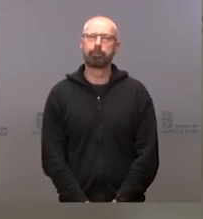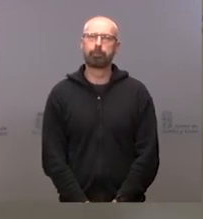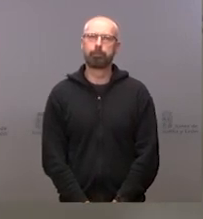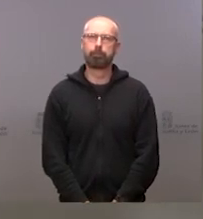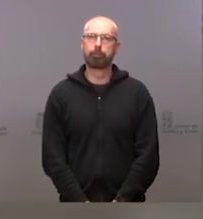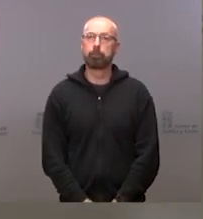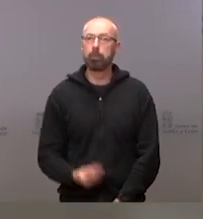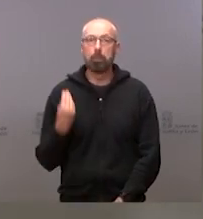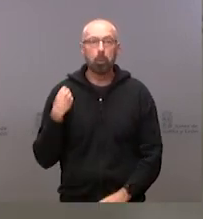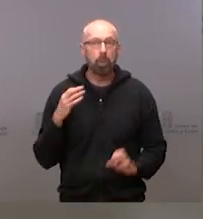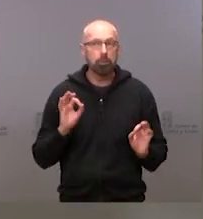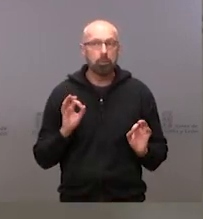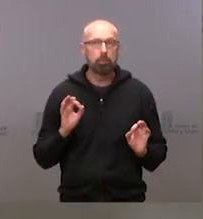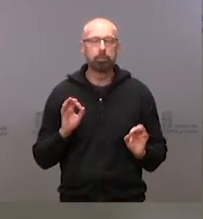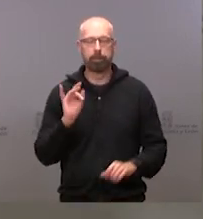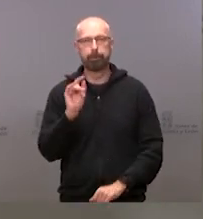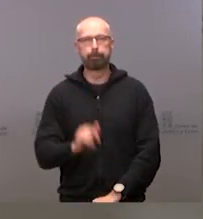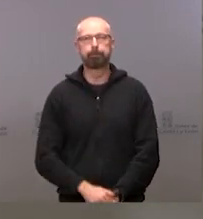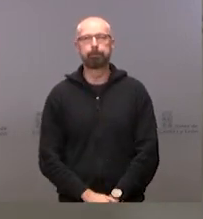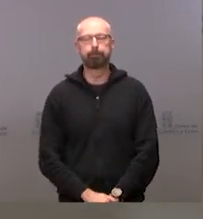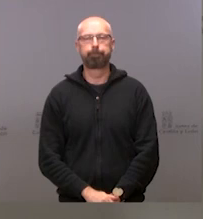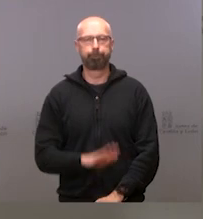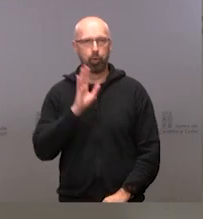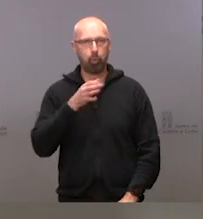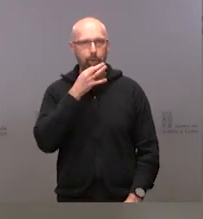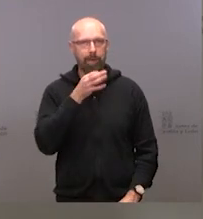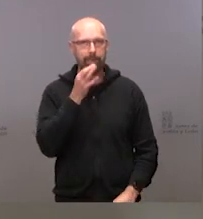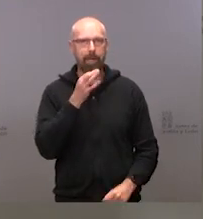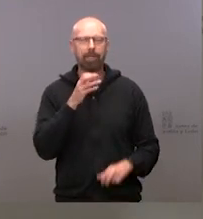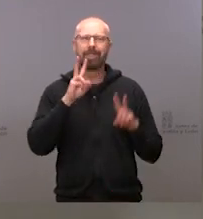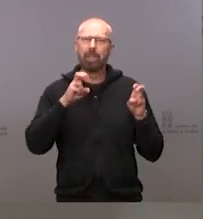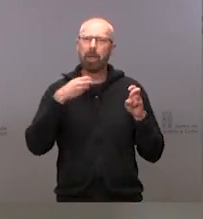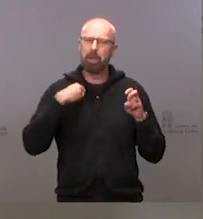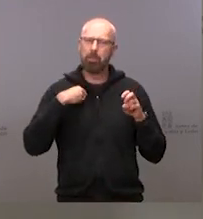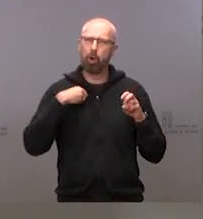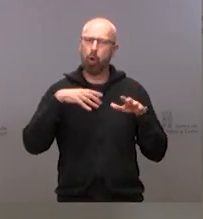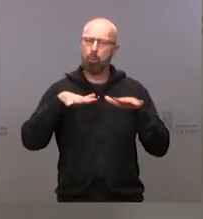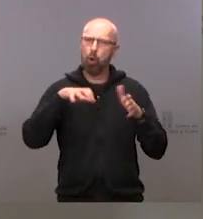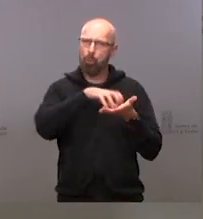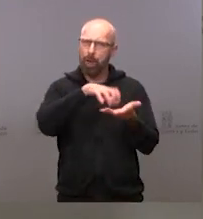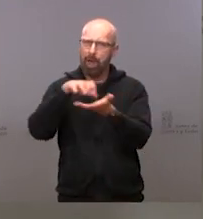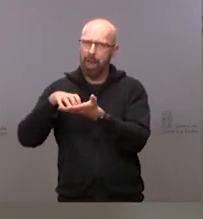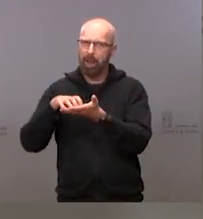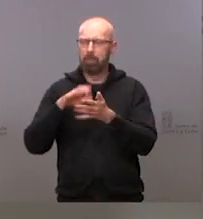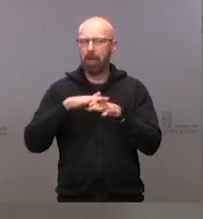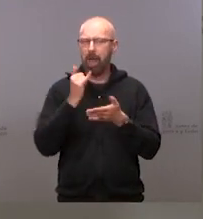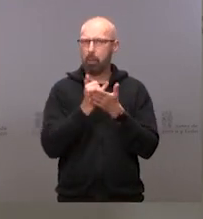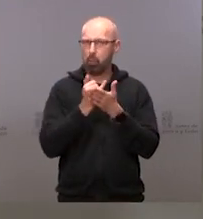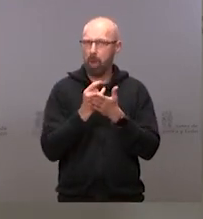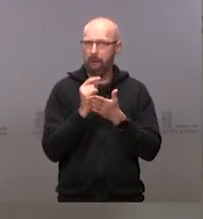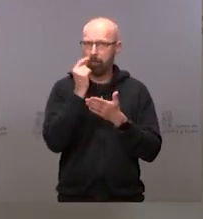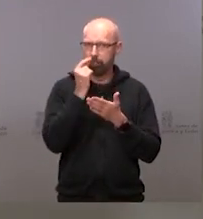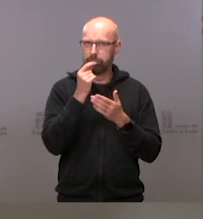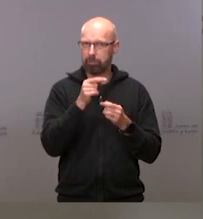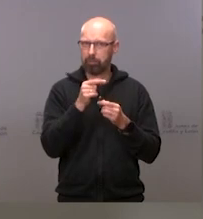hay preguntas sí buenas tardes en las unidades estas móviles test de detección que nos haga que nos ha informado